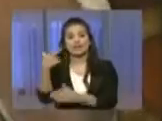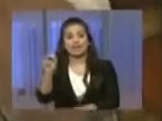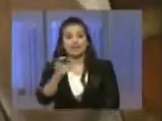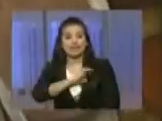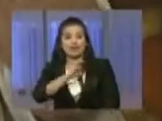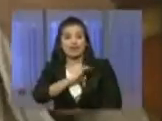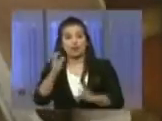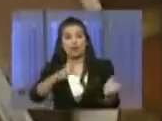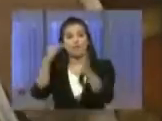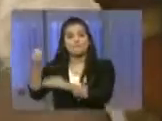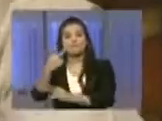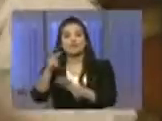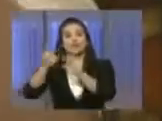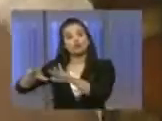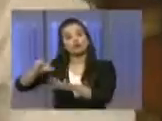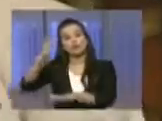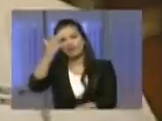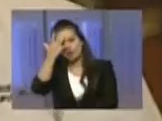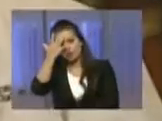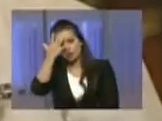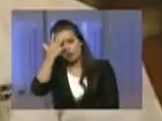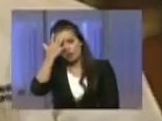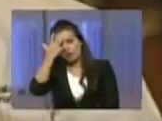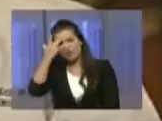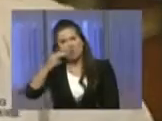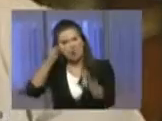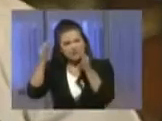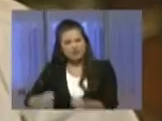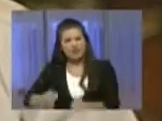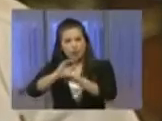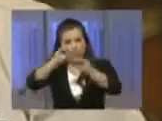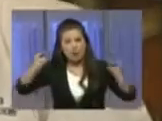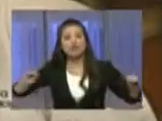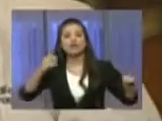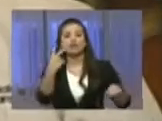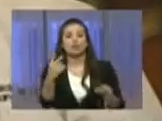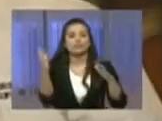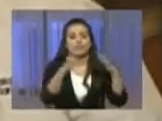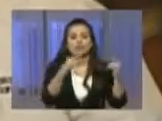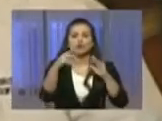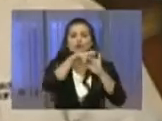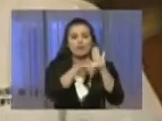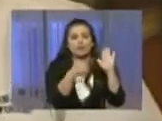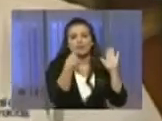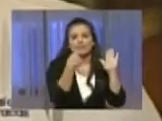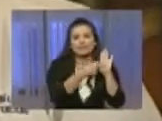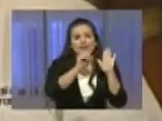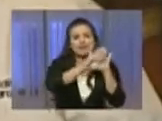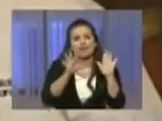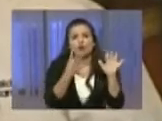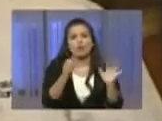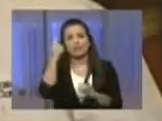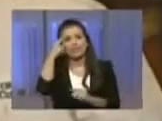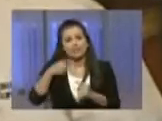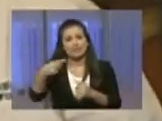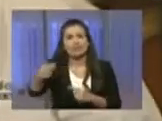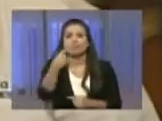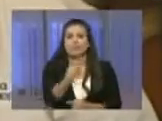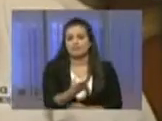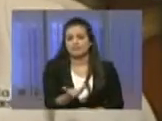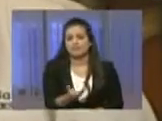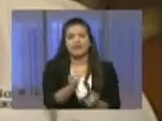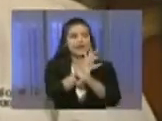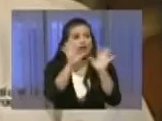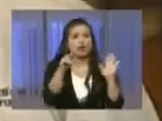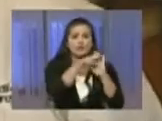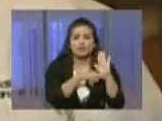y 28 de febrero más dos días 2 de marzo eso está en la norma señor capriles señor torrealba señor ocariz